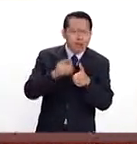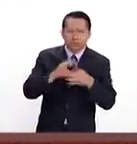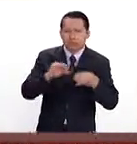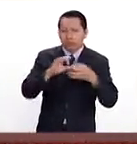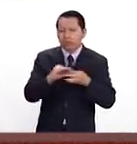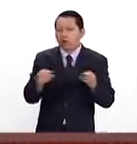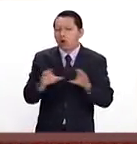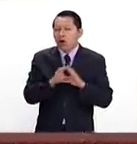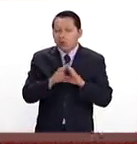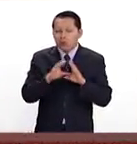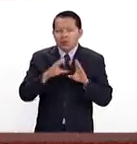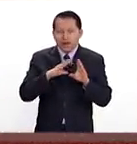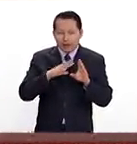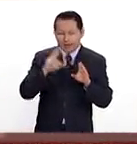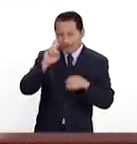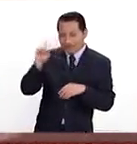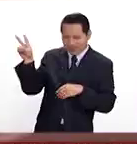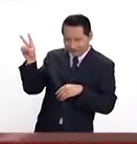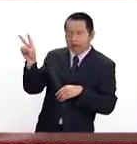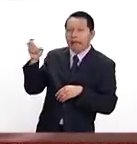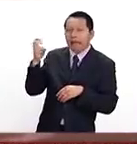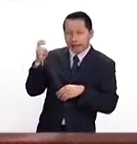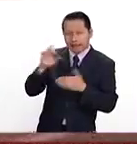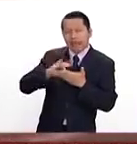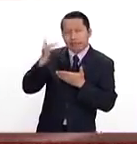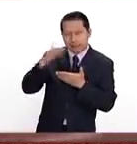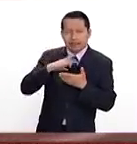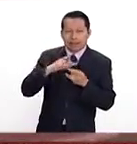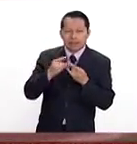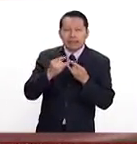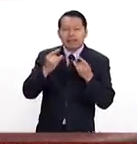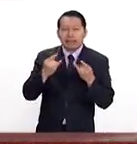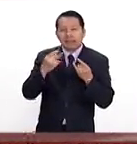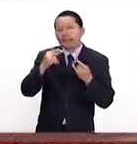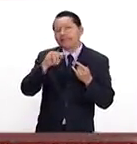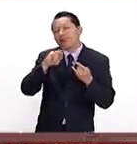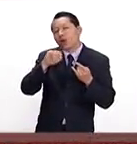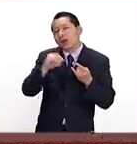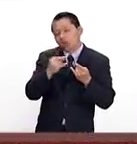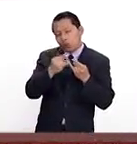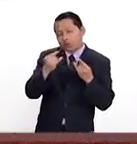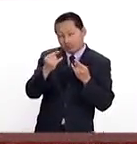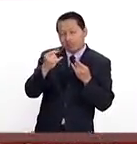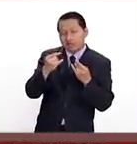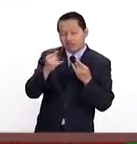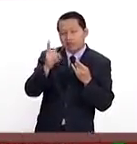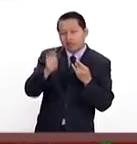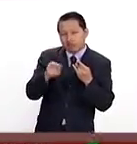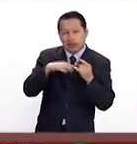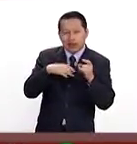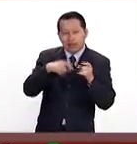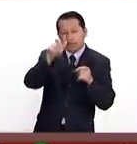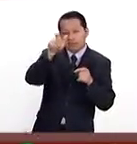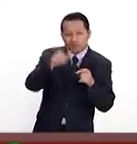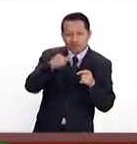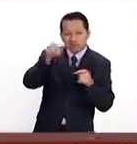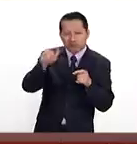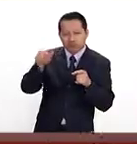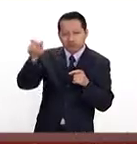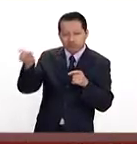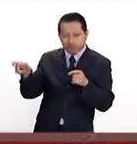se dividen. Este es el histórico, gracias. Este es el histórico. Si ven, pues tiene